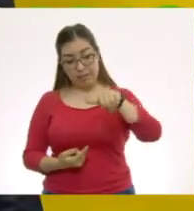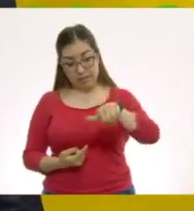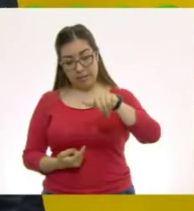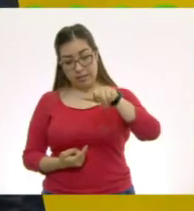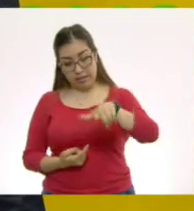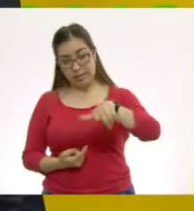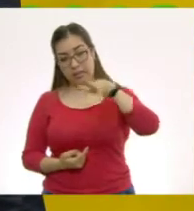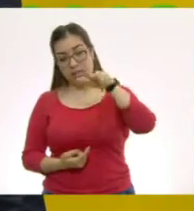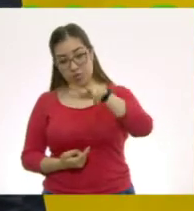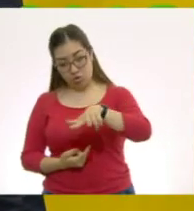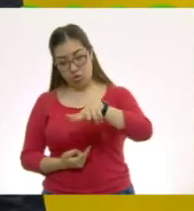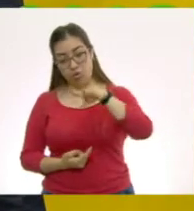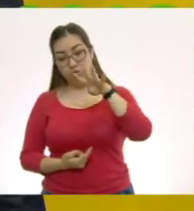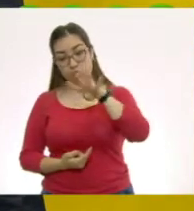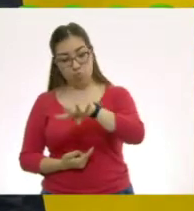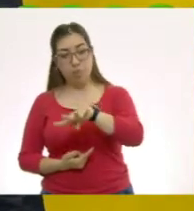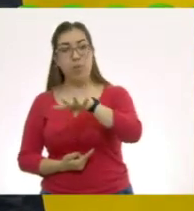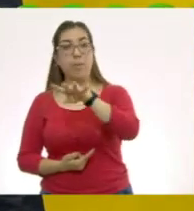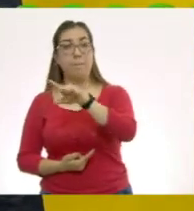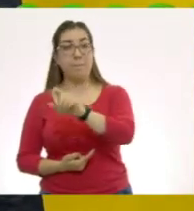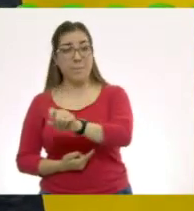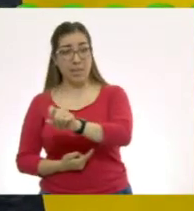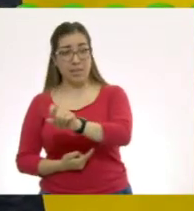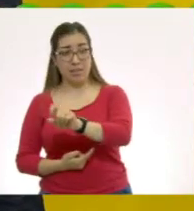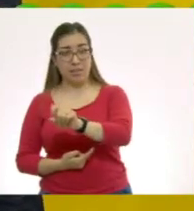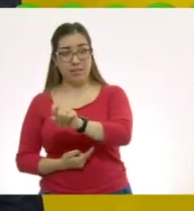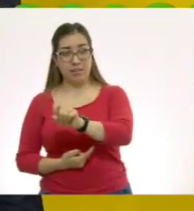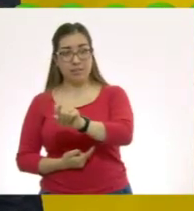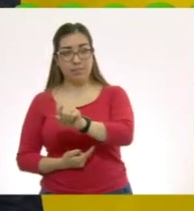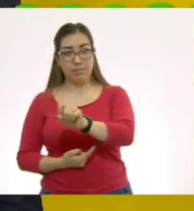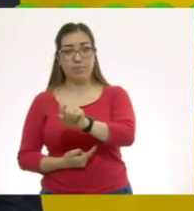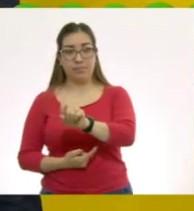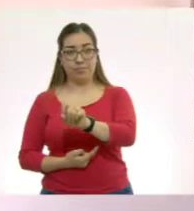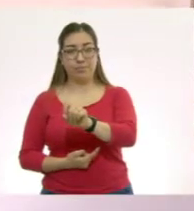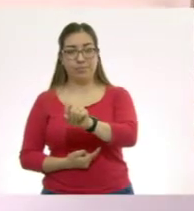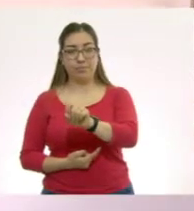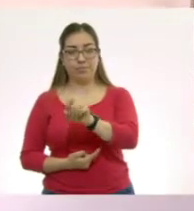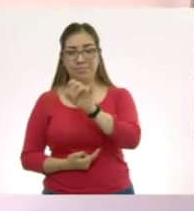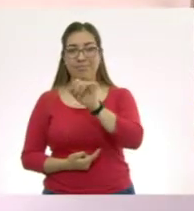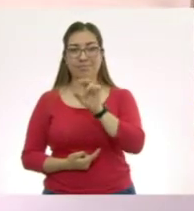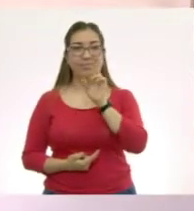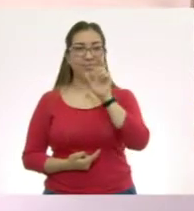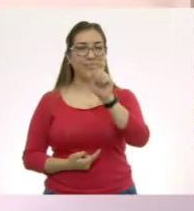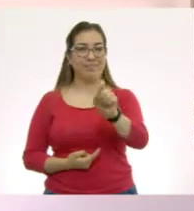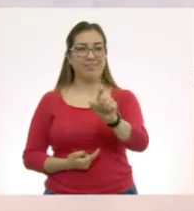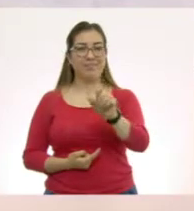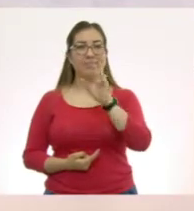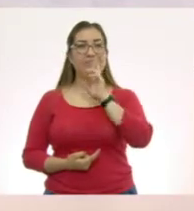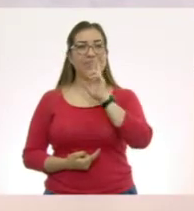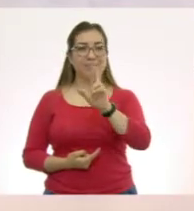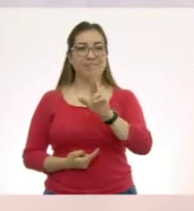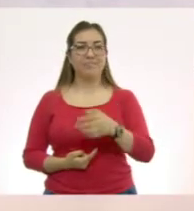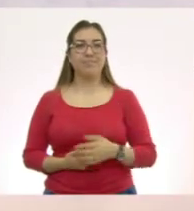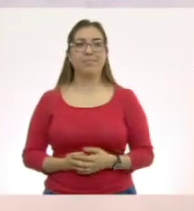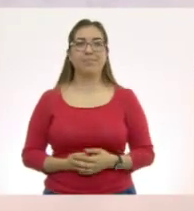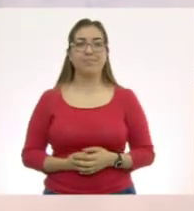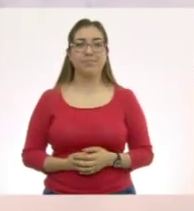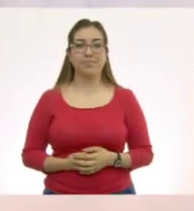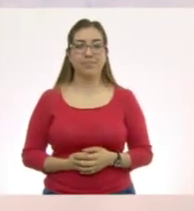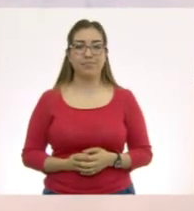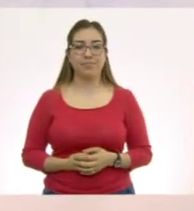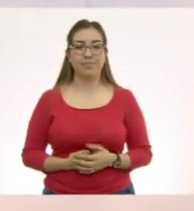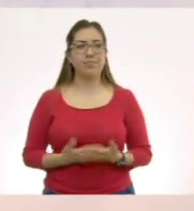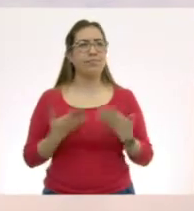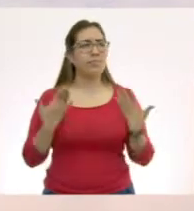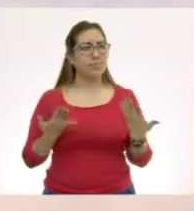16, 17, 18, 19, 20. 20. Siguiente número es el 20. El 20.